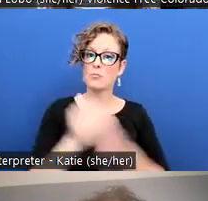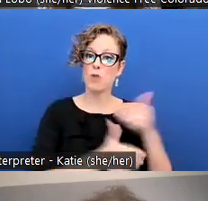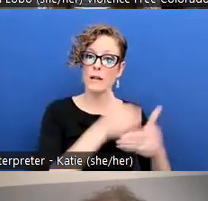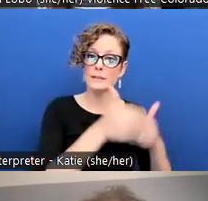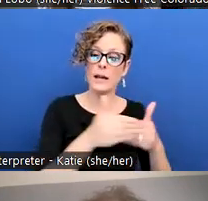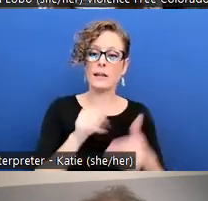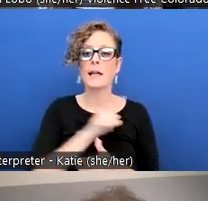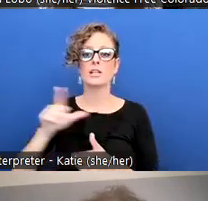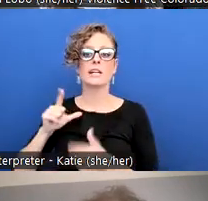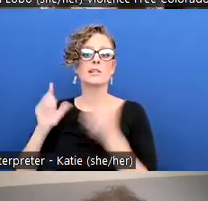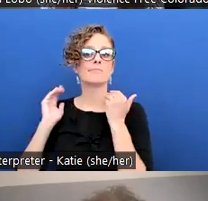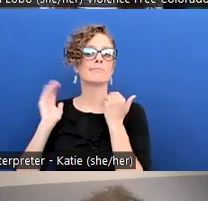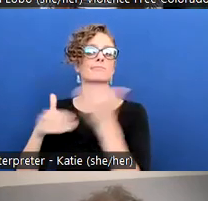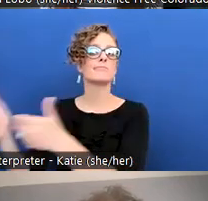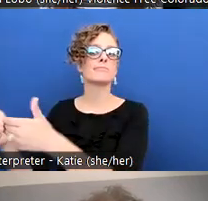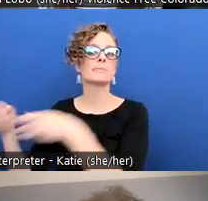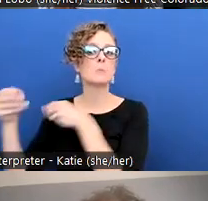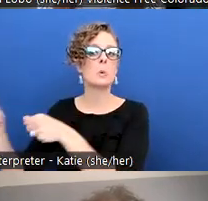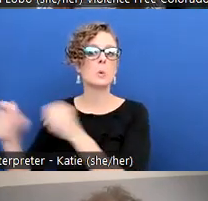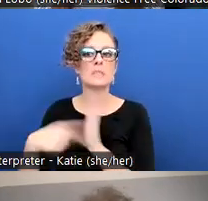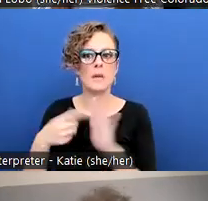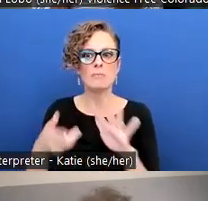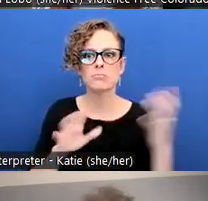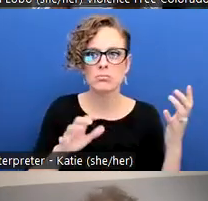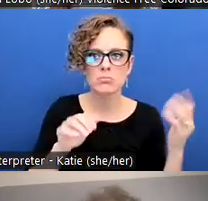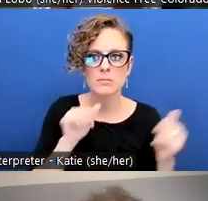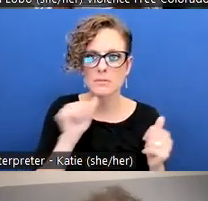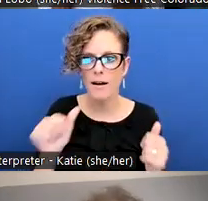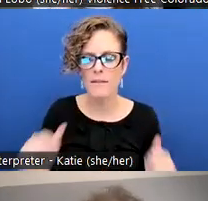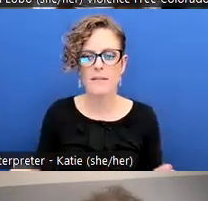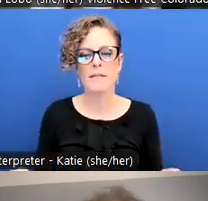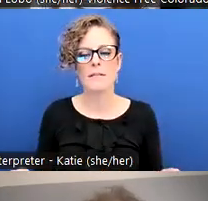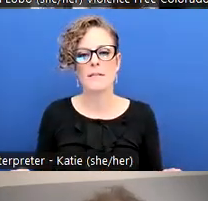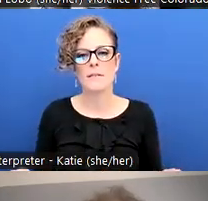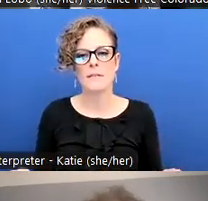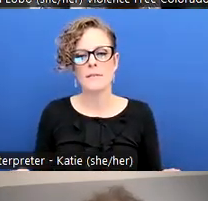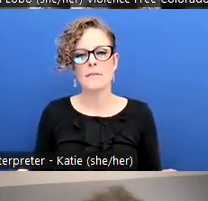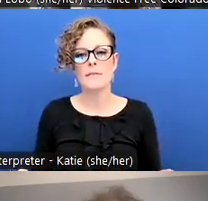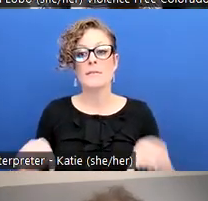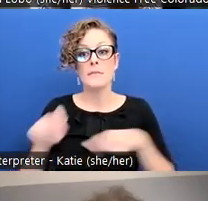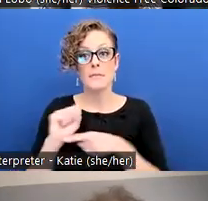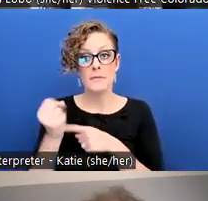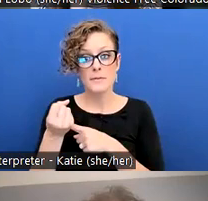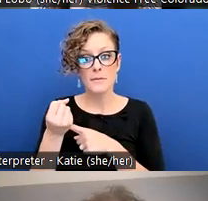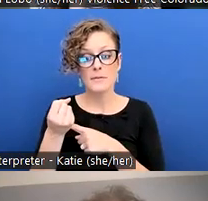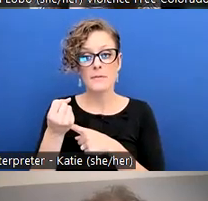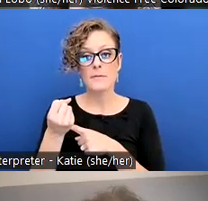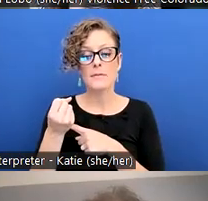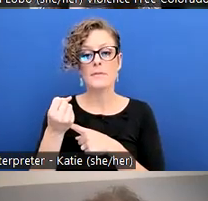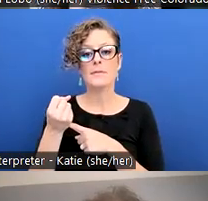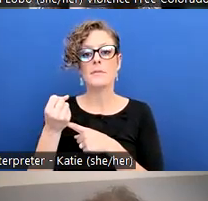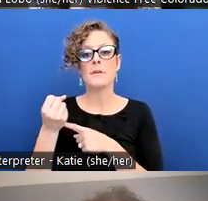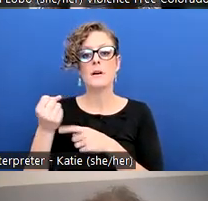recomendaciones, y es lo que todos se espera, y a veces no sale como uno espera, y ha sido la situación